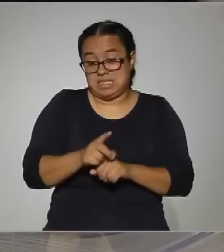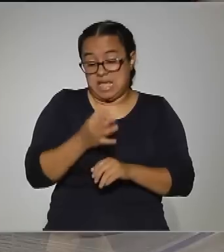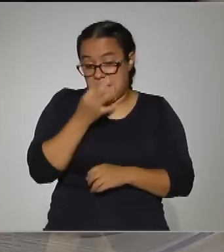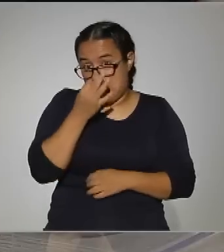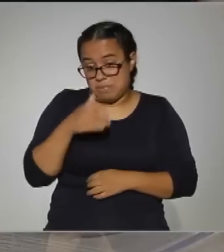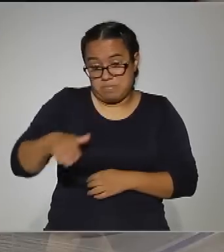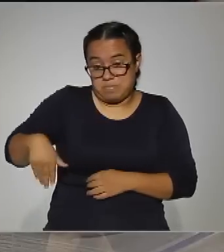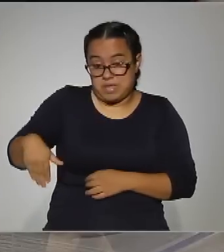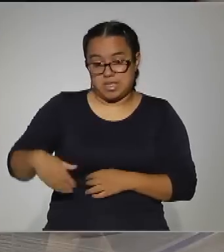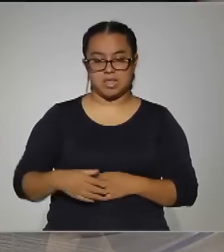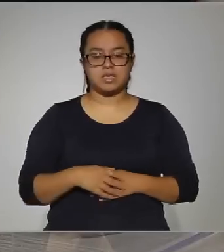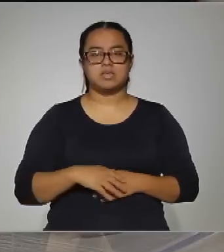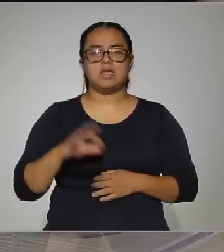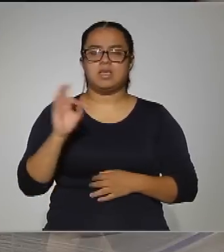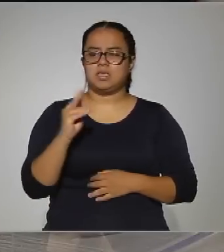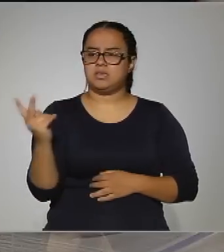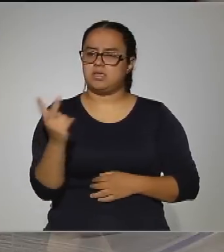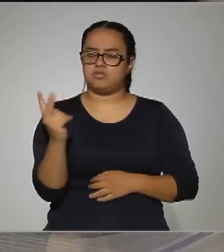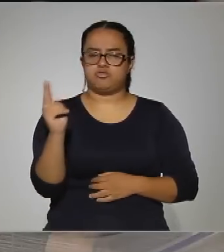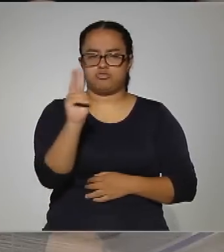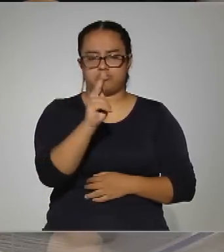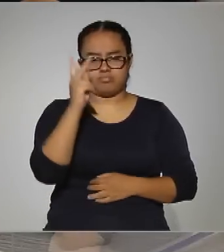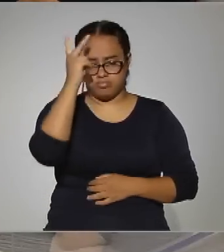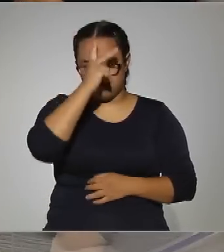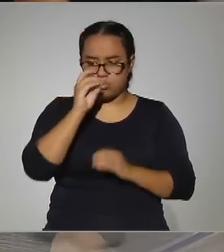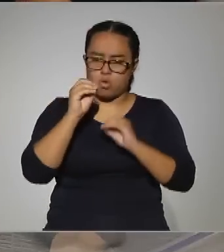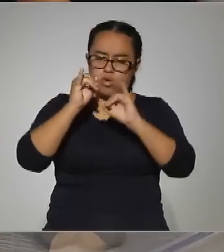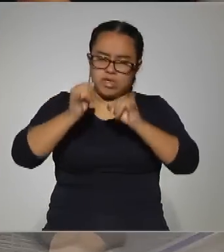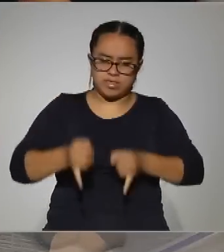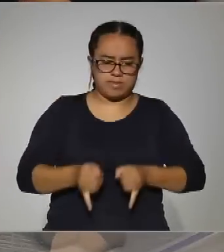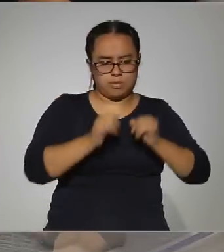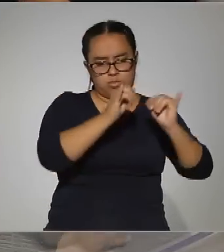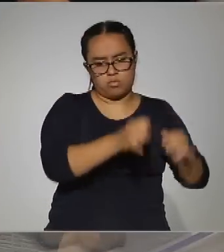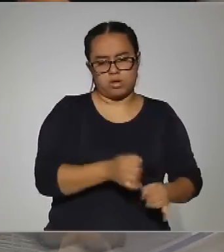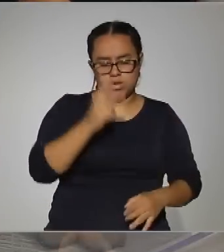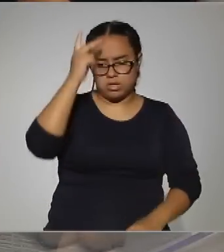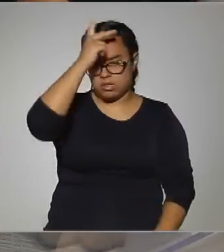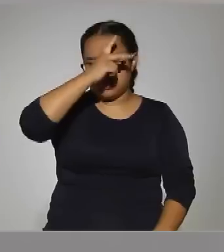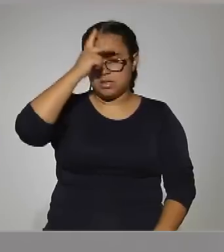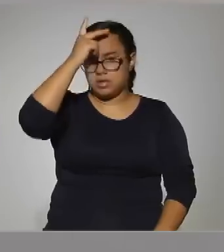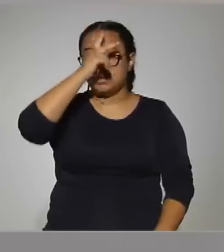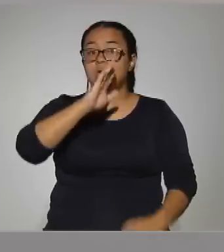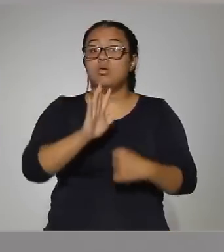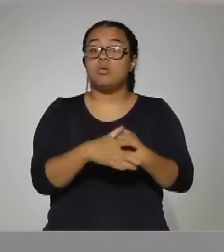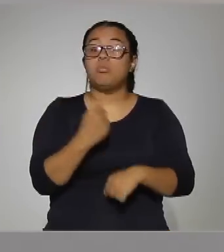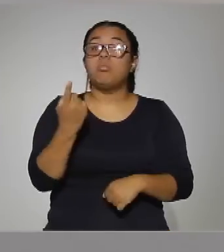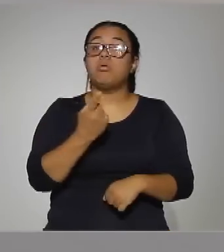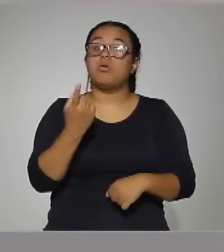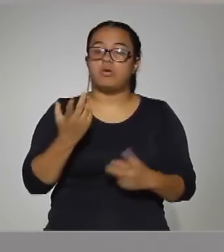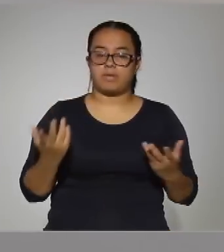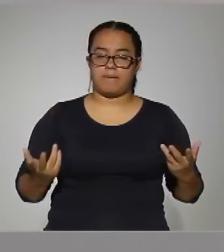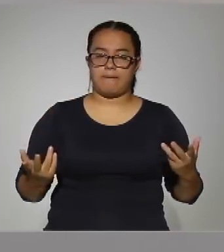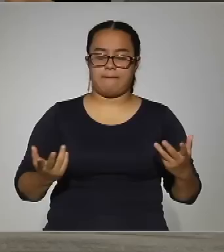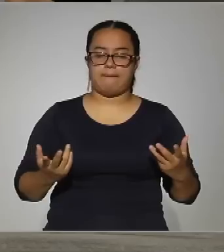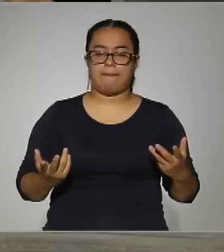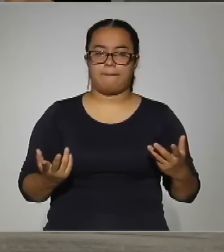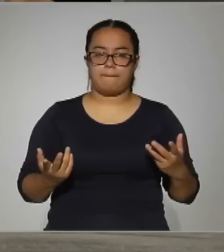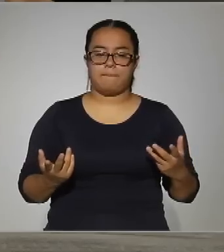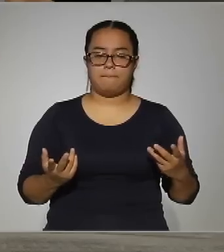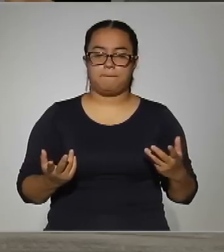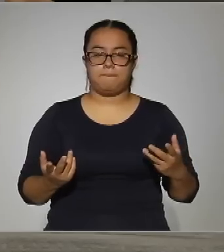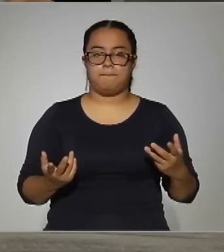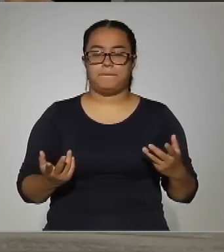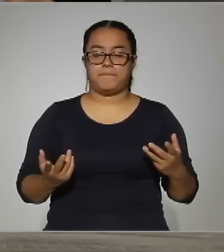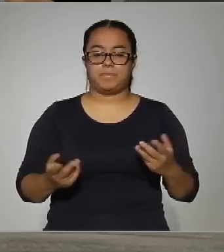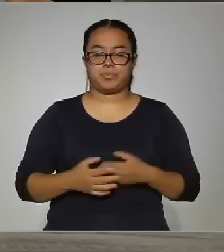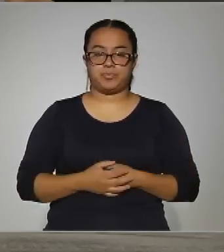en un espacio de pareja o en un espacio individual para cada uno de los afectados, porque tiene que ver con, ¿no?